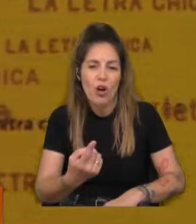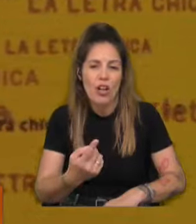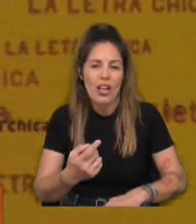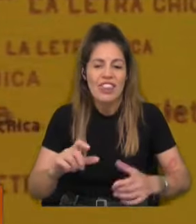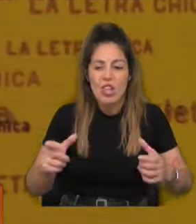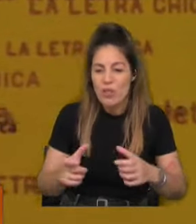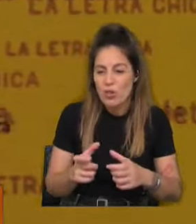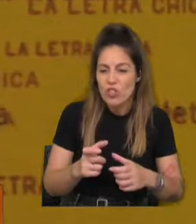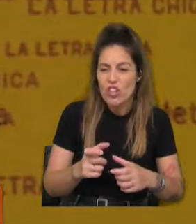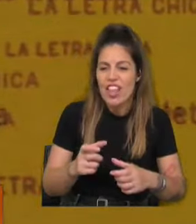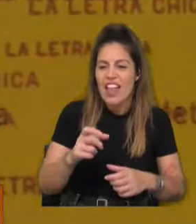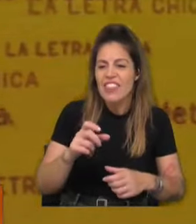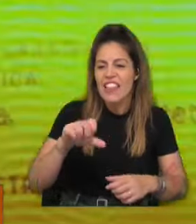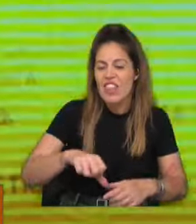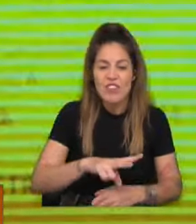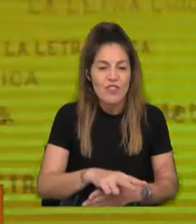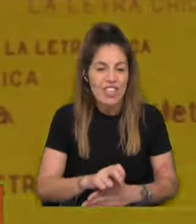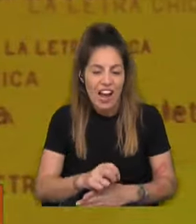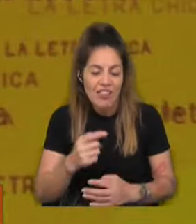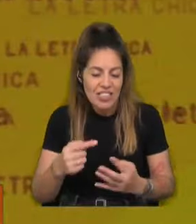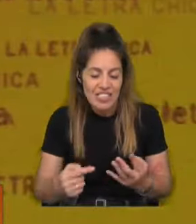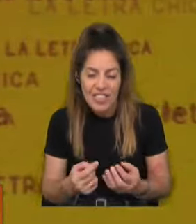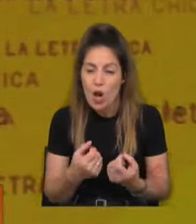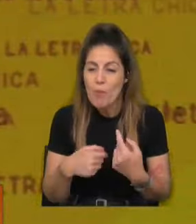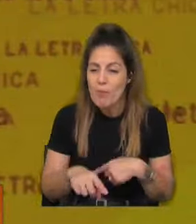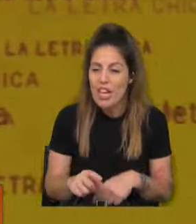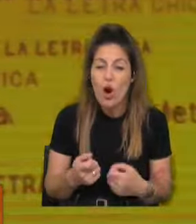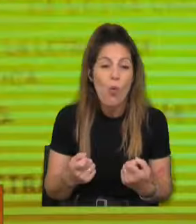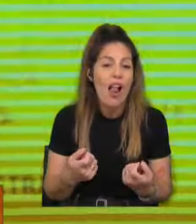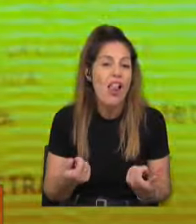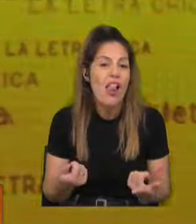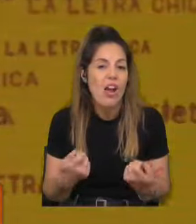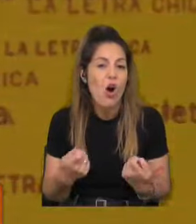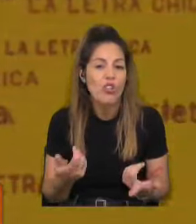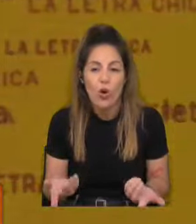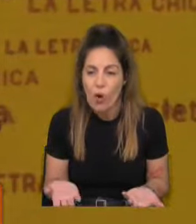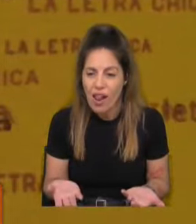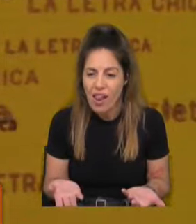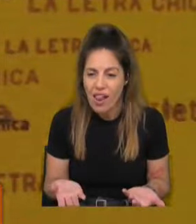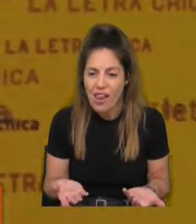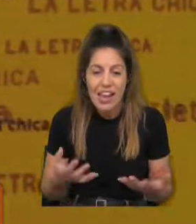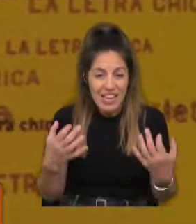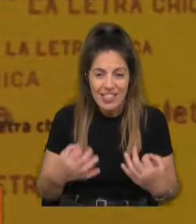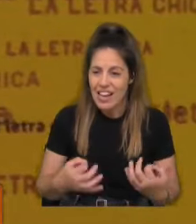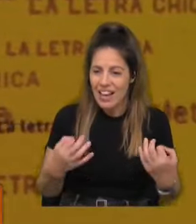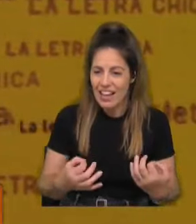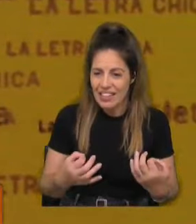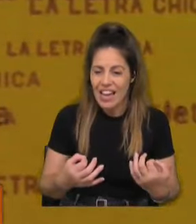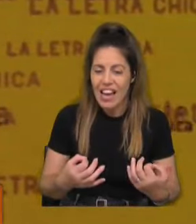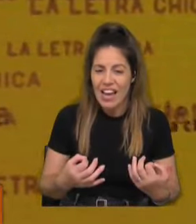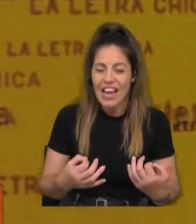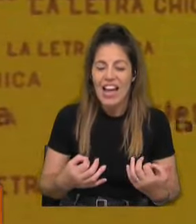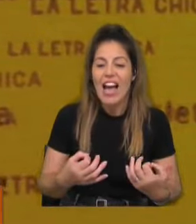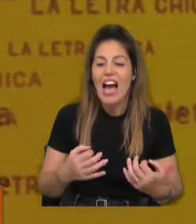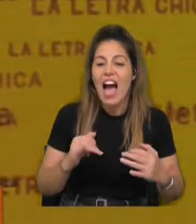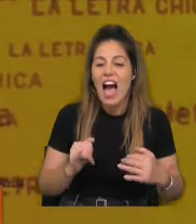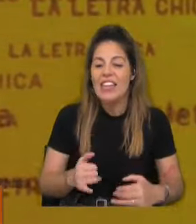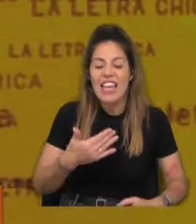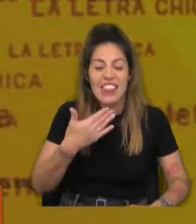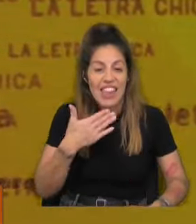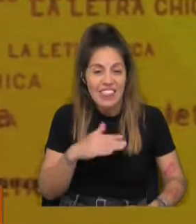del déficit fiscal etcétera etcétera etcétera Pero a qué costo esa es la realidad hay cuestión hay que dejar de entender la O sea a veces